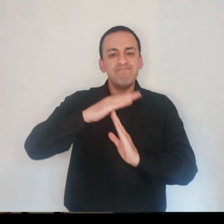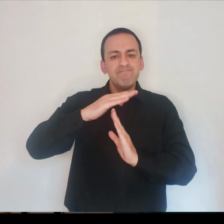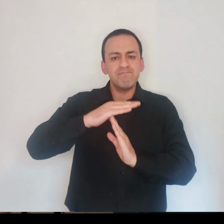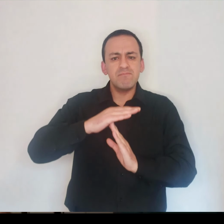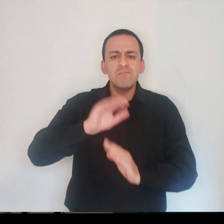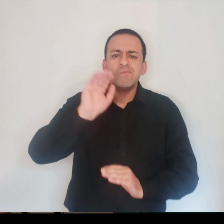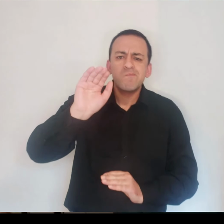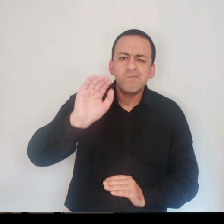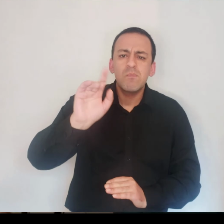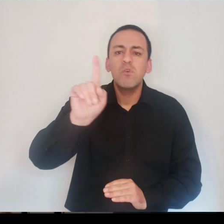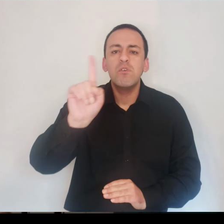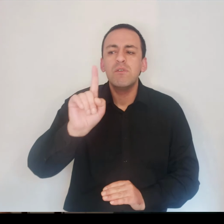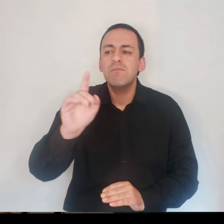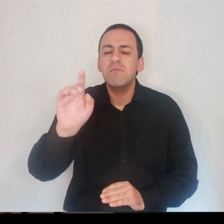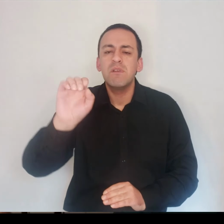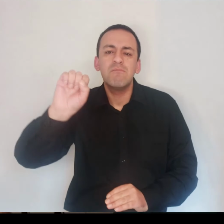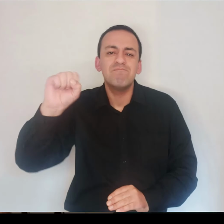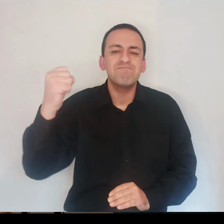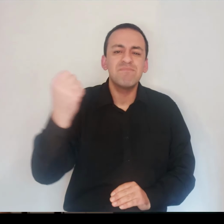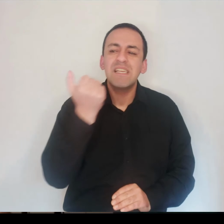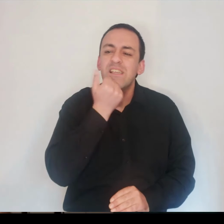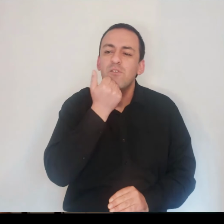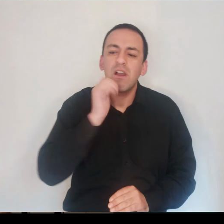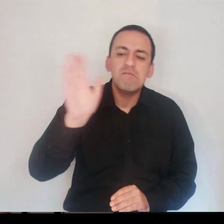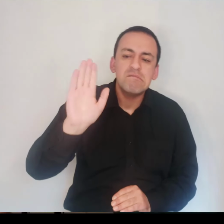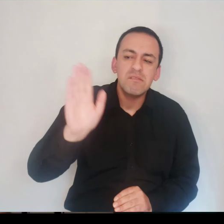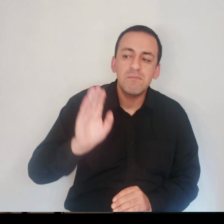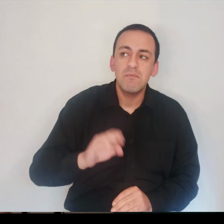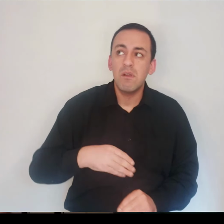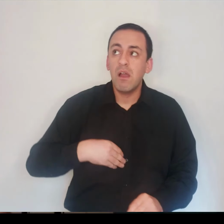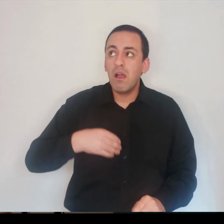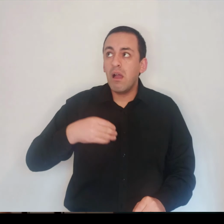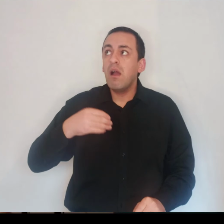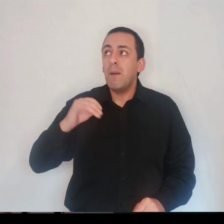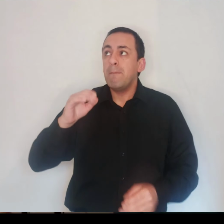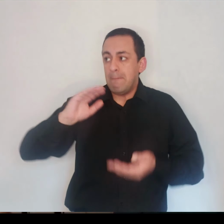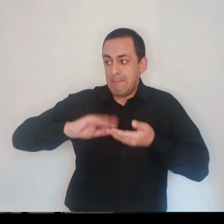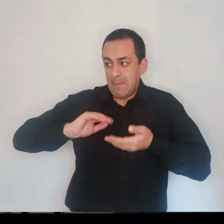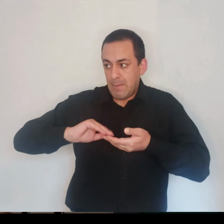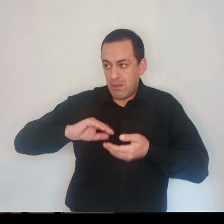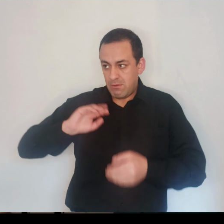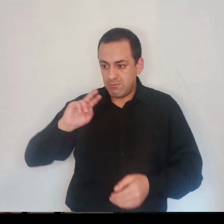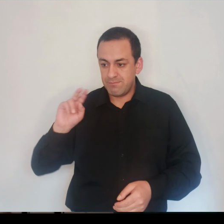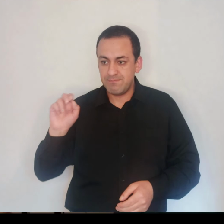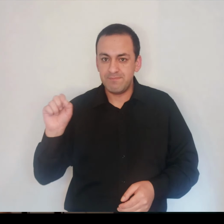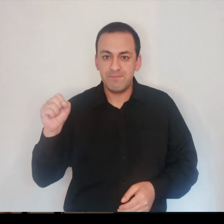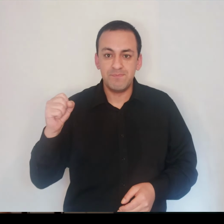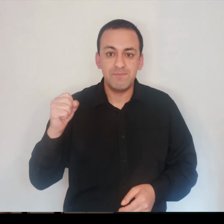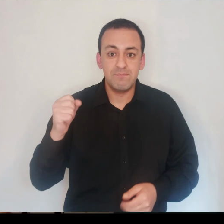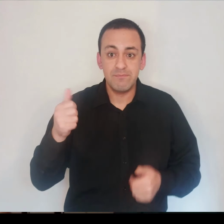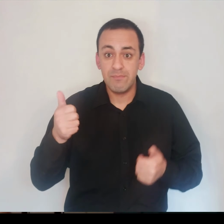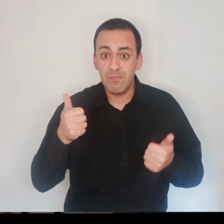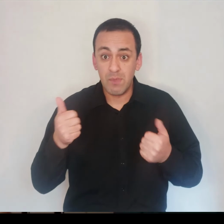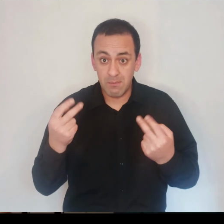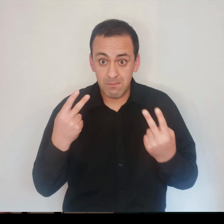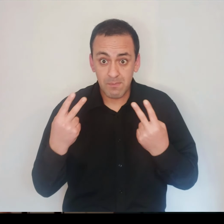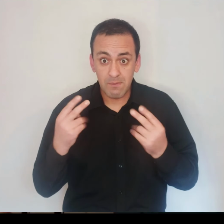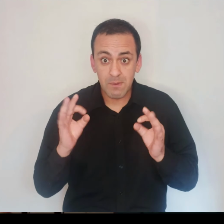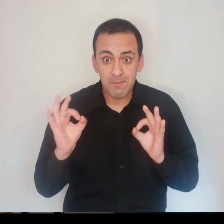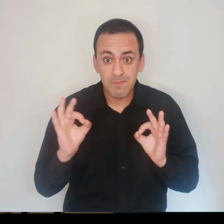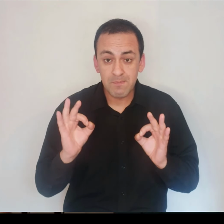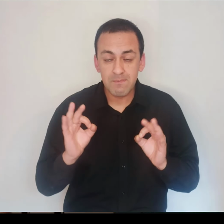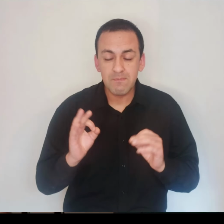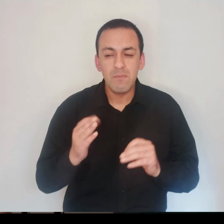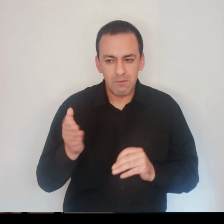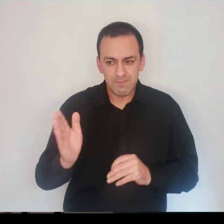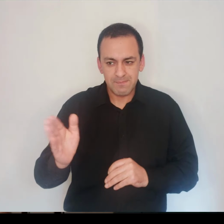Ralfi. ¿Qué estás haciendo? Estamos aquí. ¿Te puedes girar? Oh, lo siento. ¿Aquí está mejor? Sí, sí,